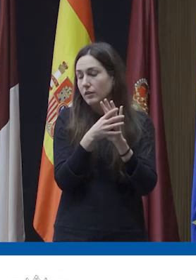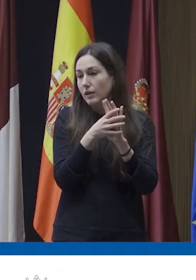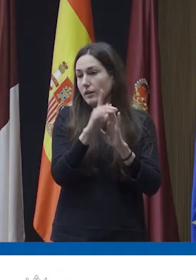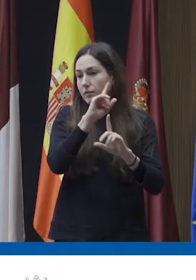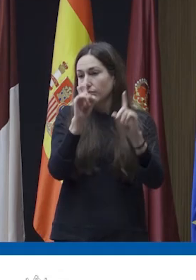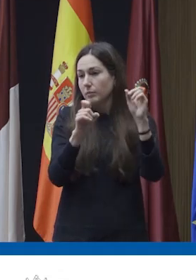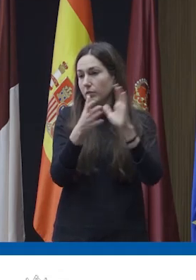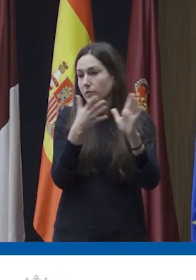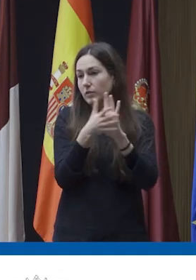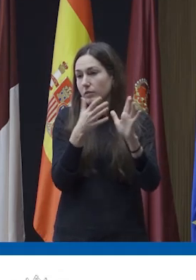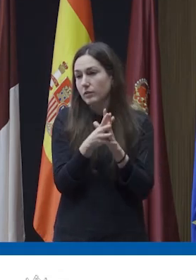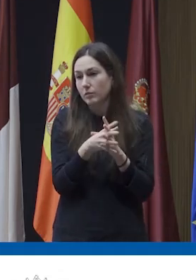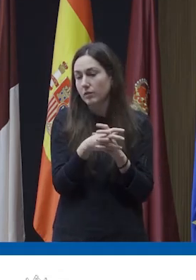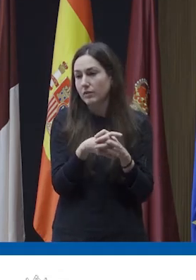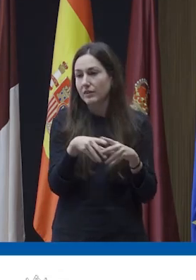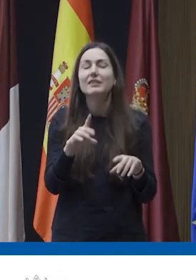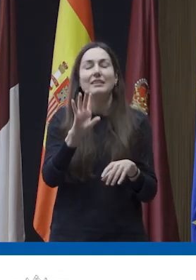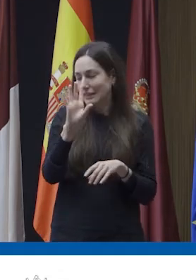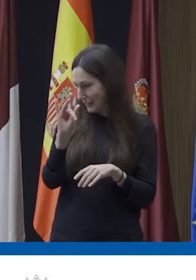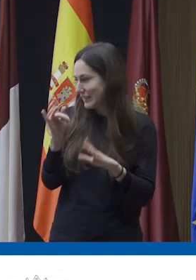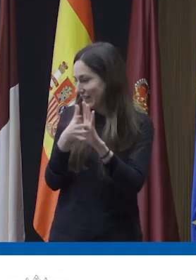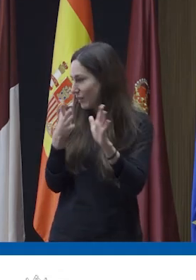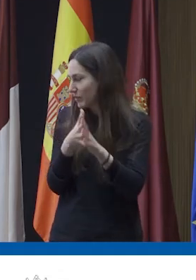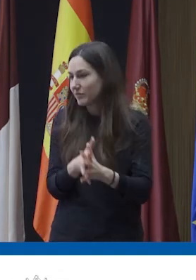aquí. ¿Es rápida? Venga.